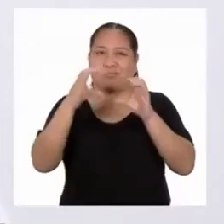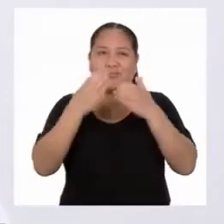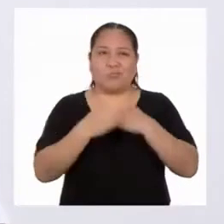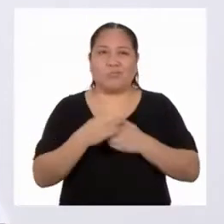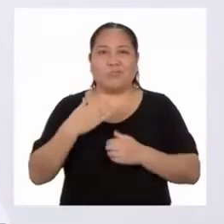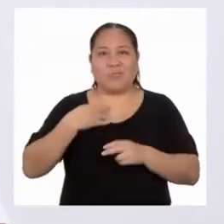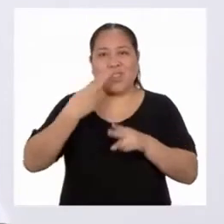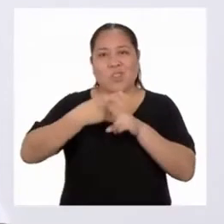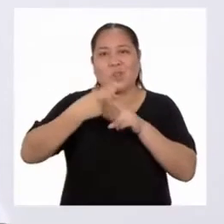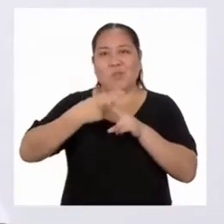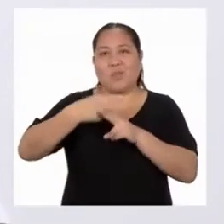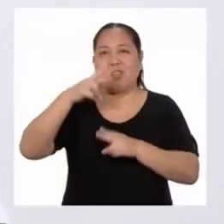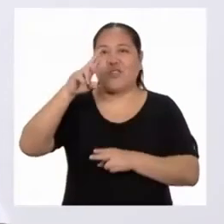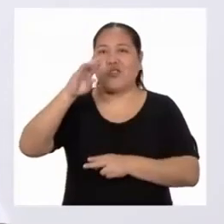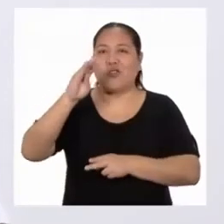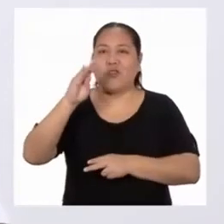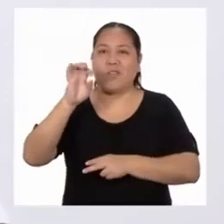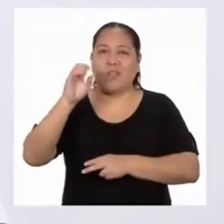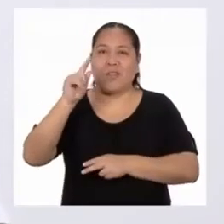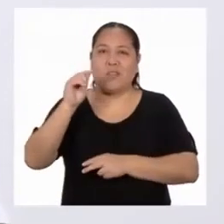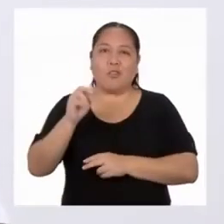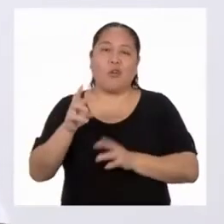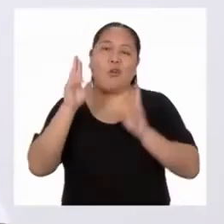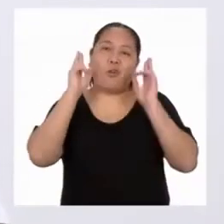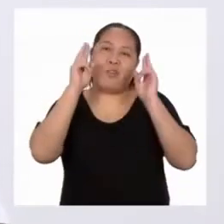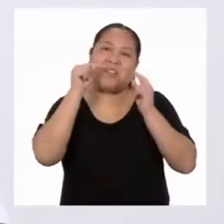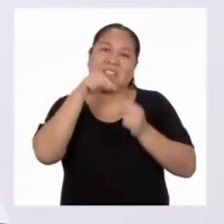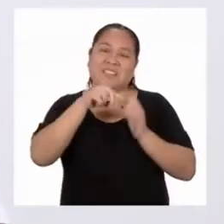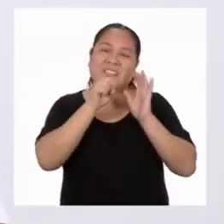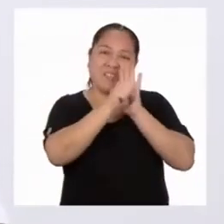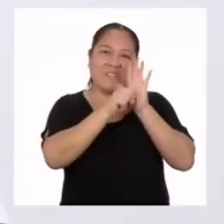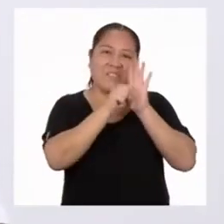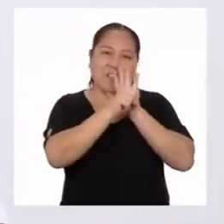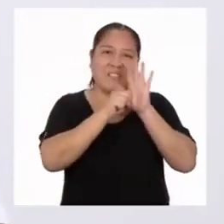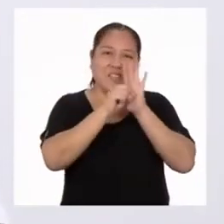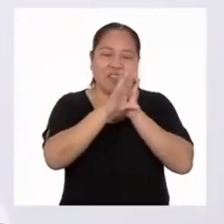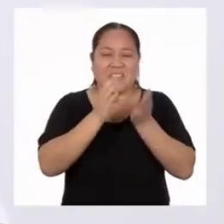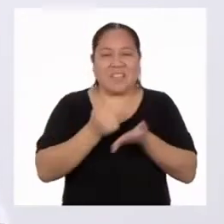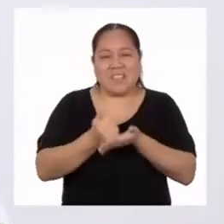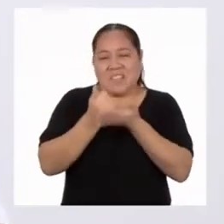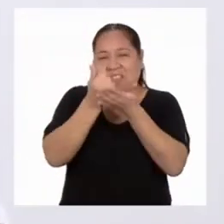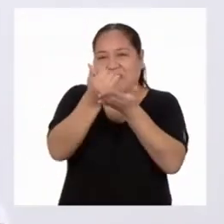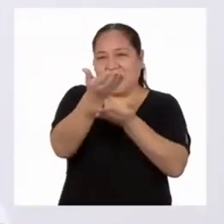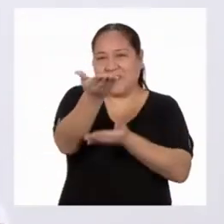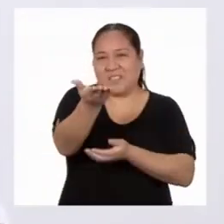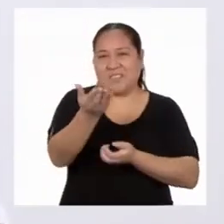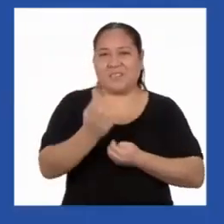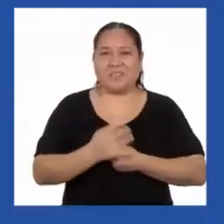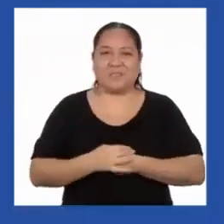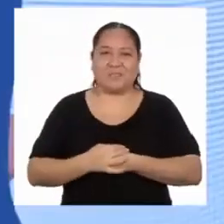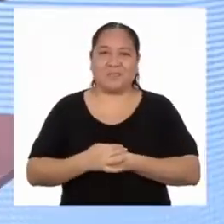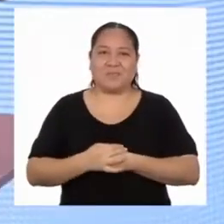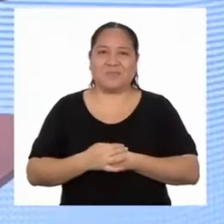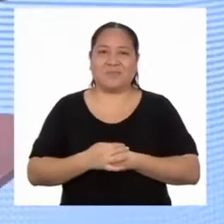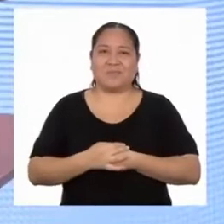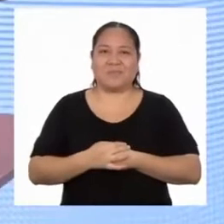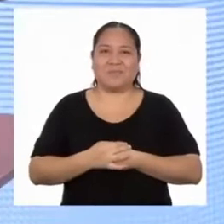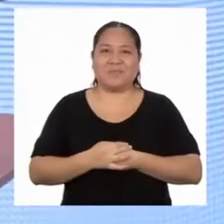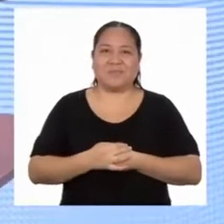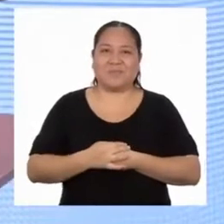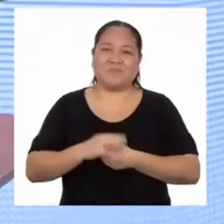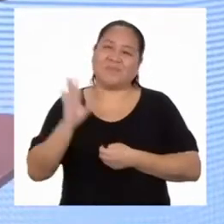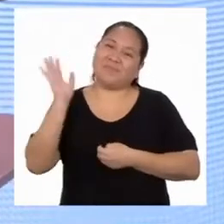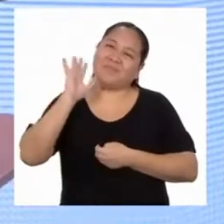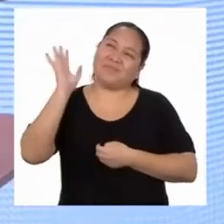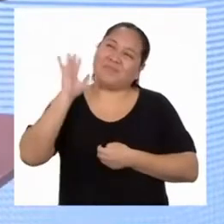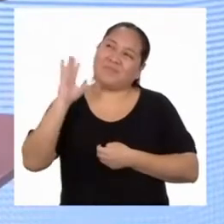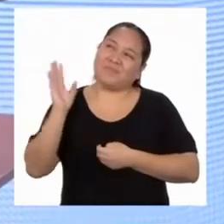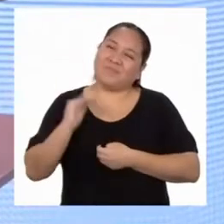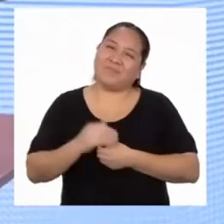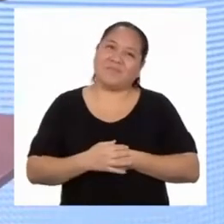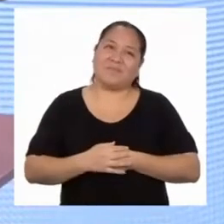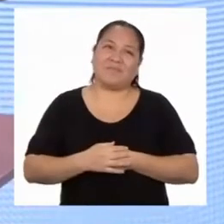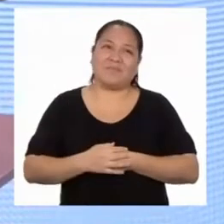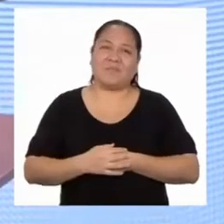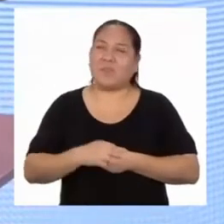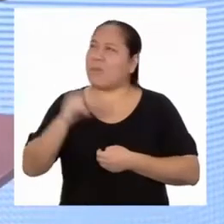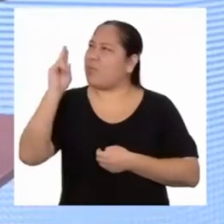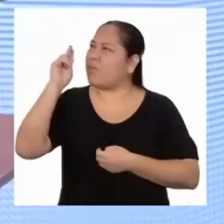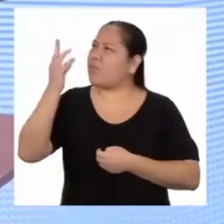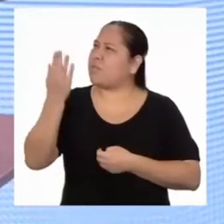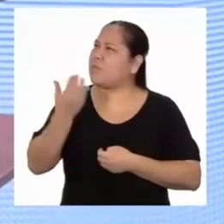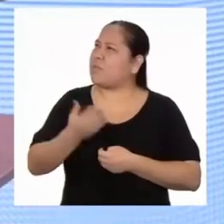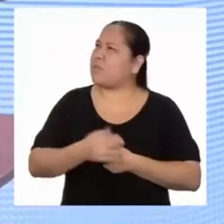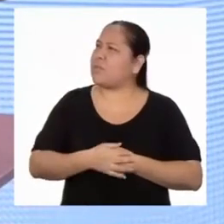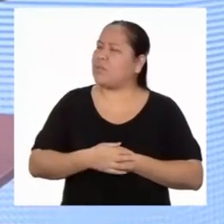Roberto Brañez y espero que este video haya sido de mucha ayuda para ti. ¡Hasta pronto!